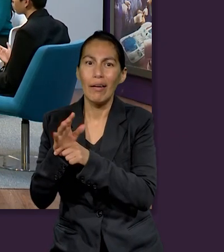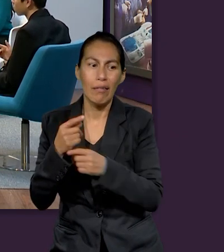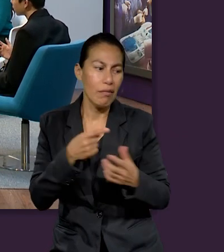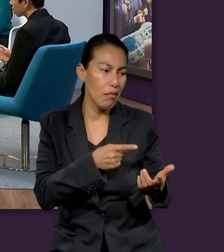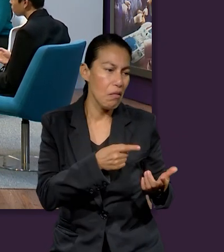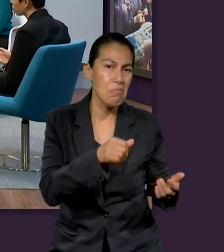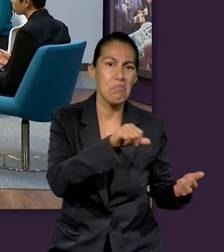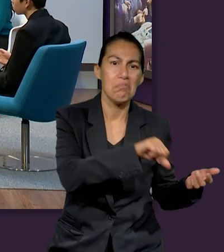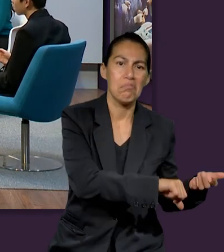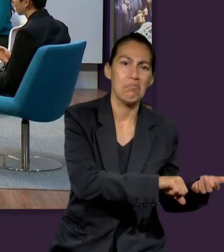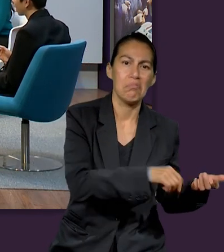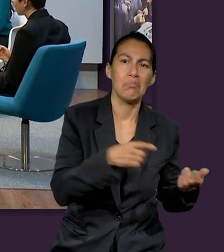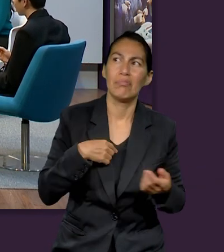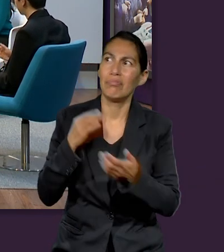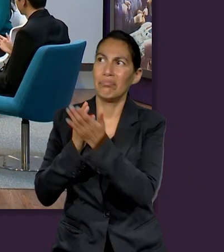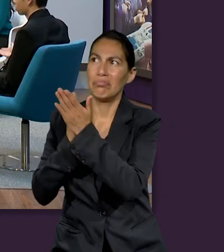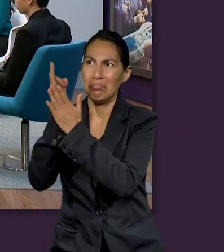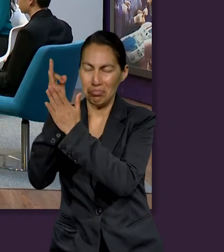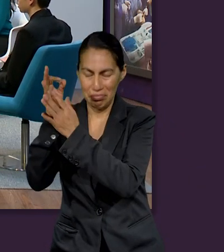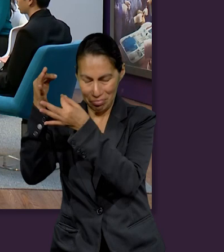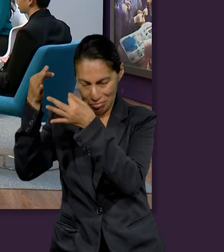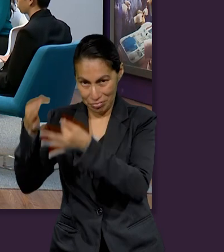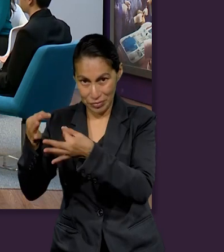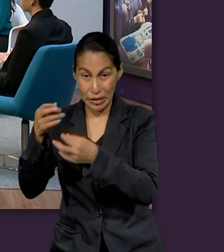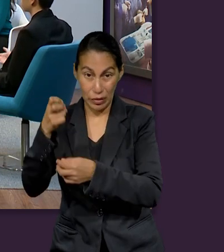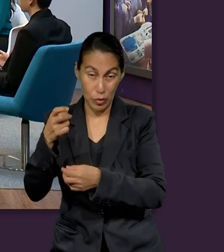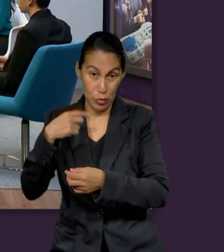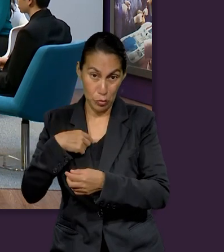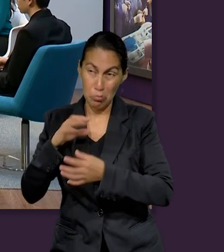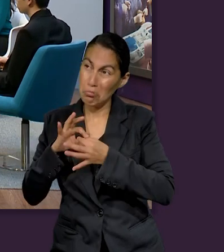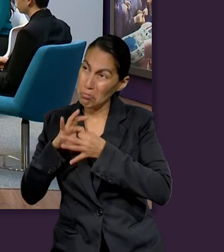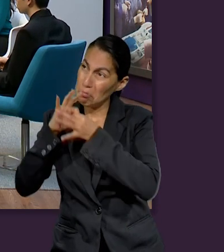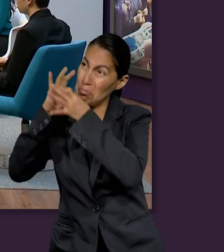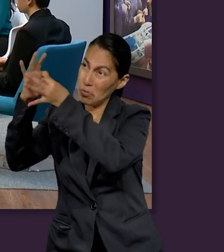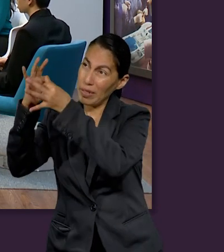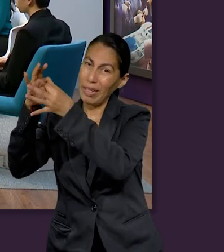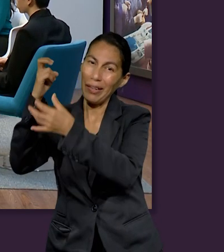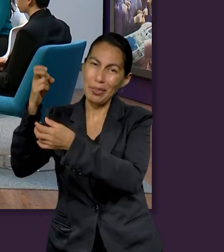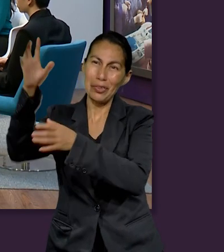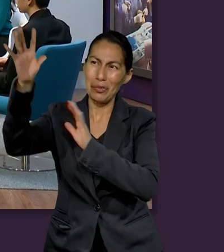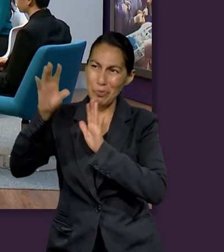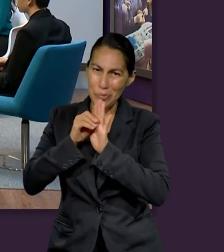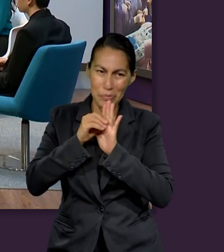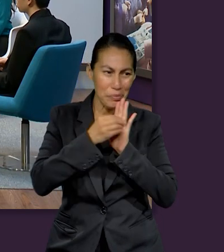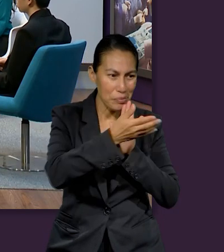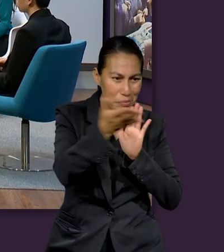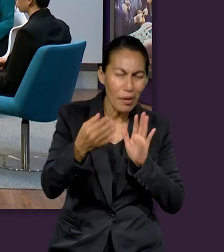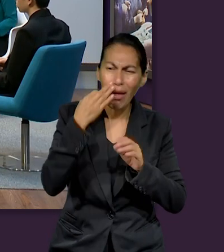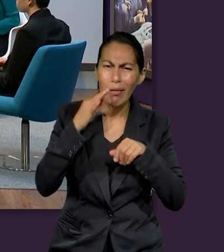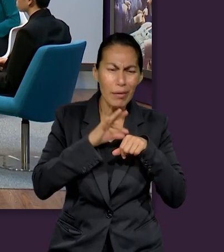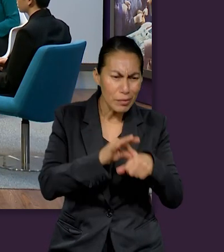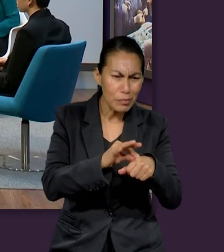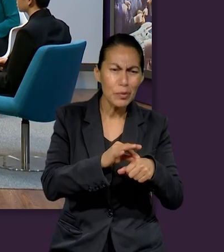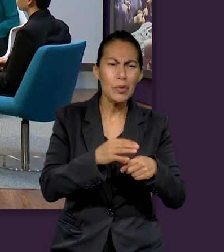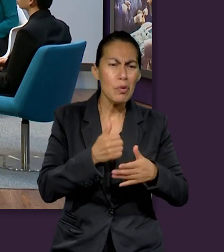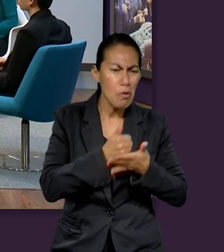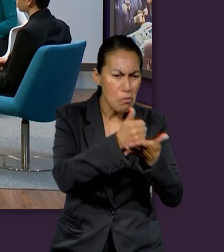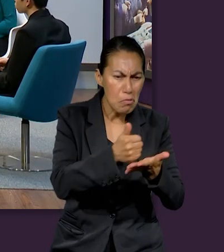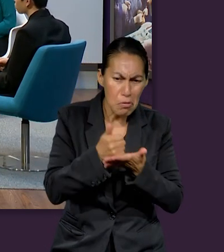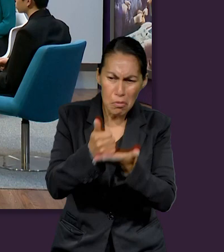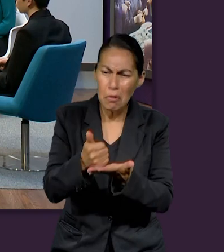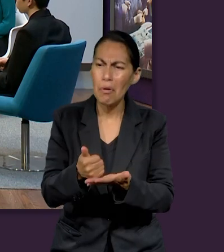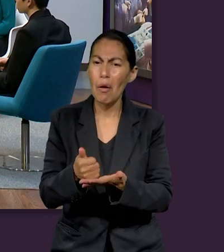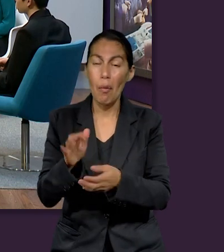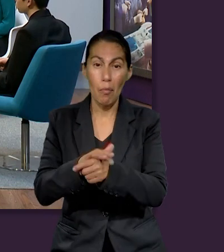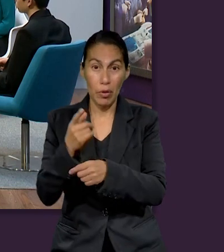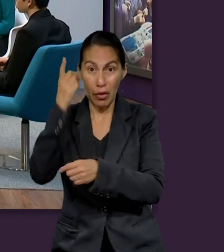por medio del dinero podemos llegar a personas a que conozcan el evangelio y por medio de ello podemos dar testimonio